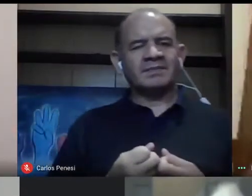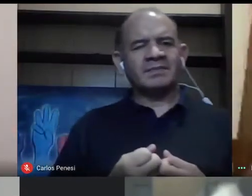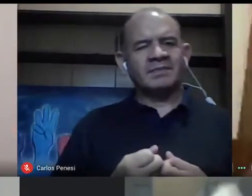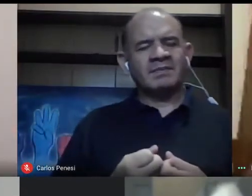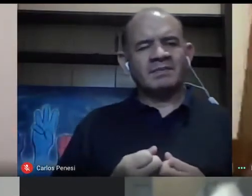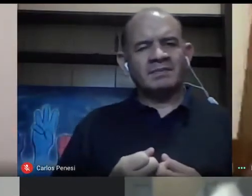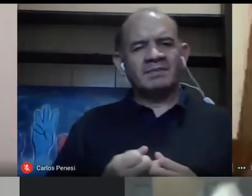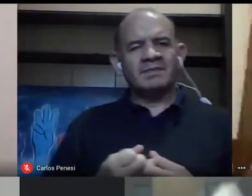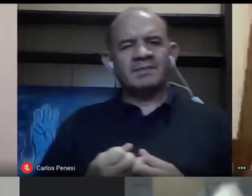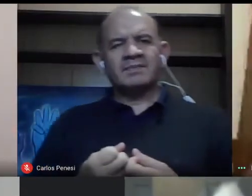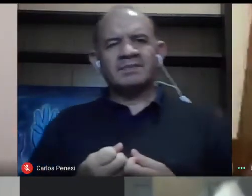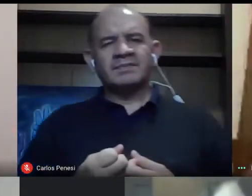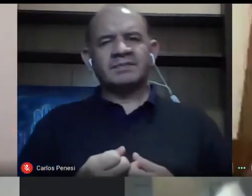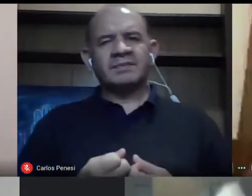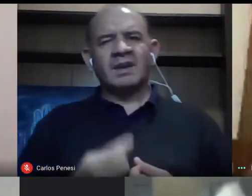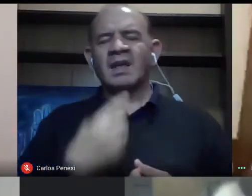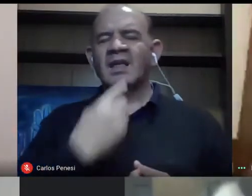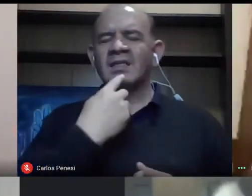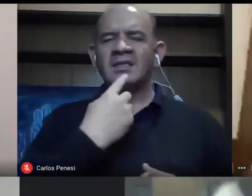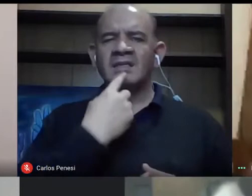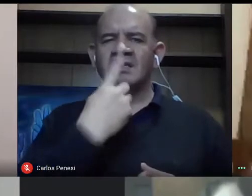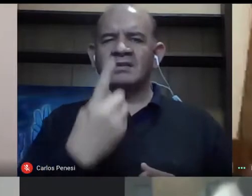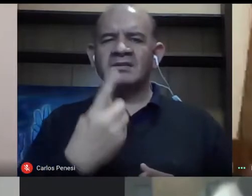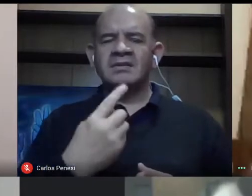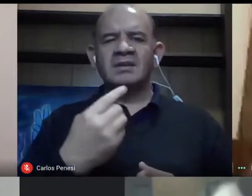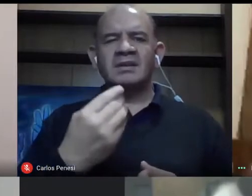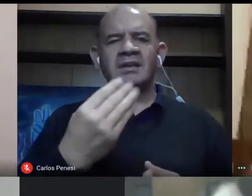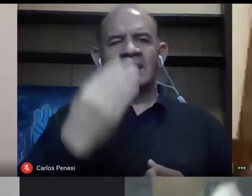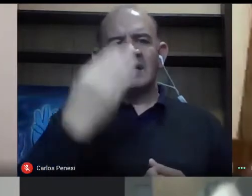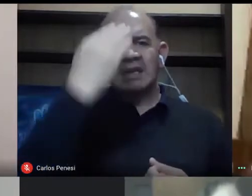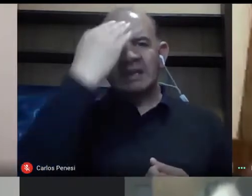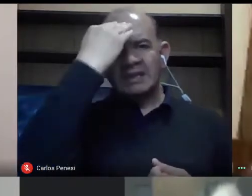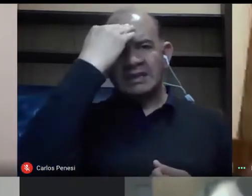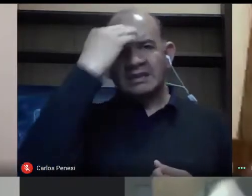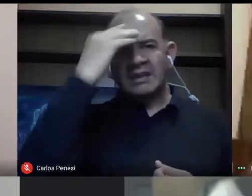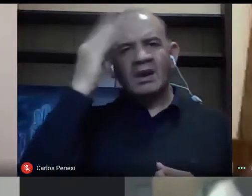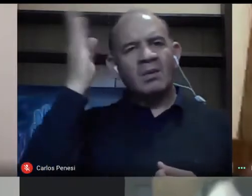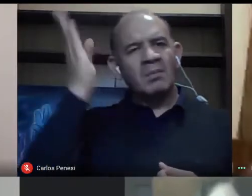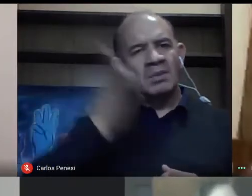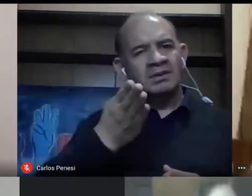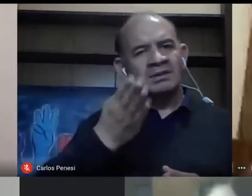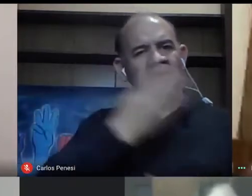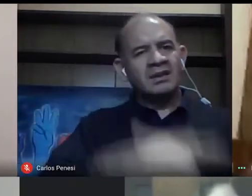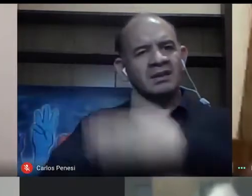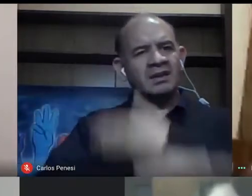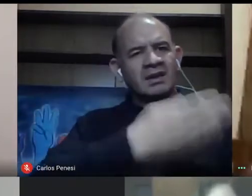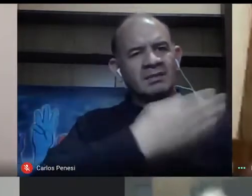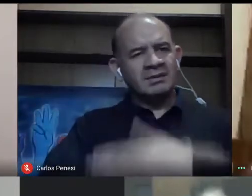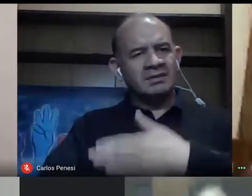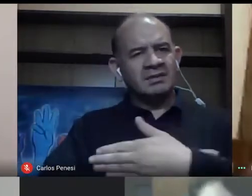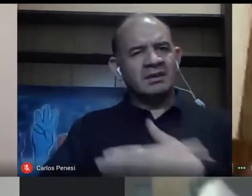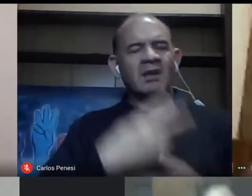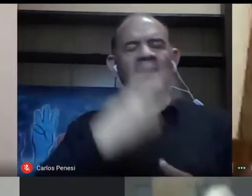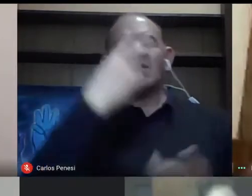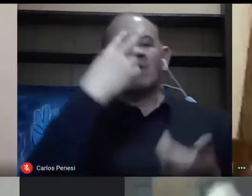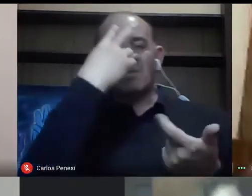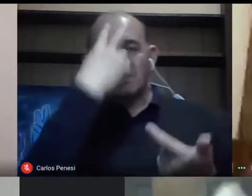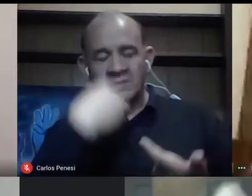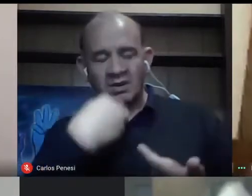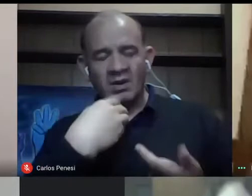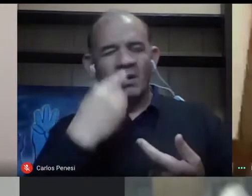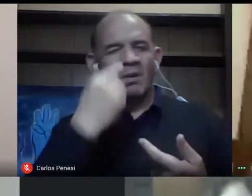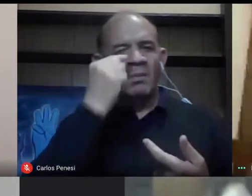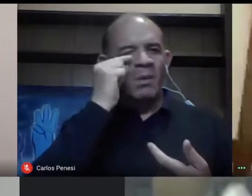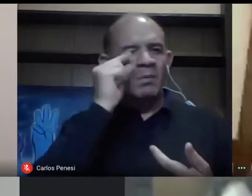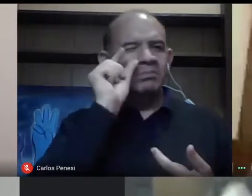Siempre decimos que hay un 15% de personas con discapacidad, que incluye personas con discapacidad visual, con baja